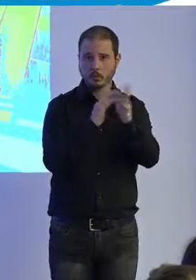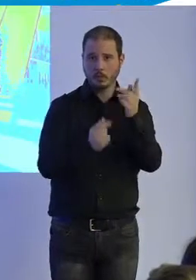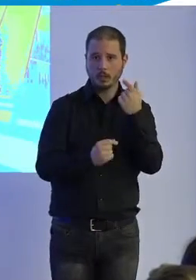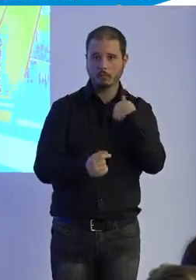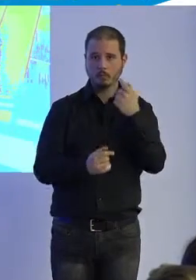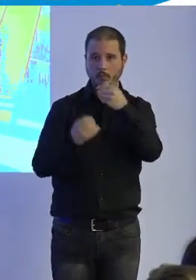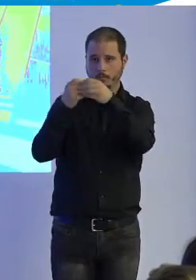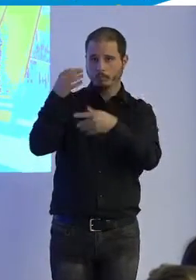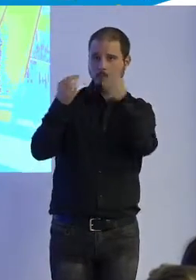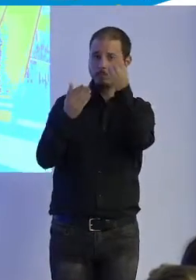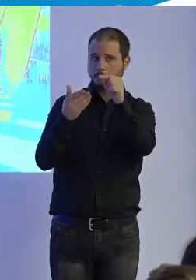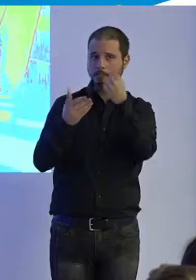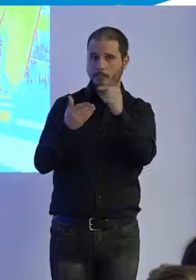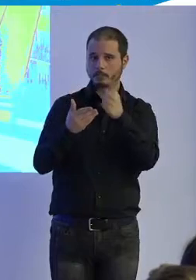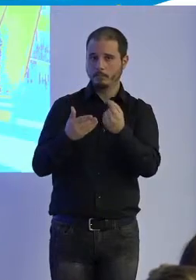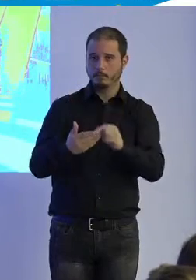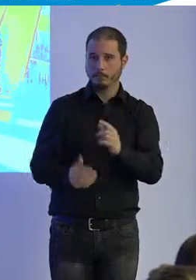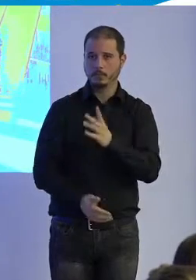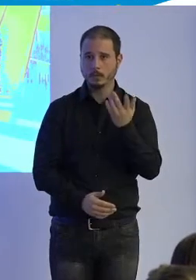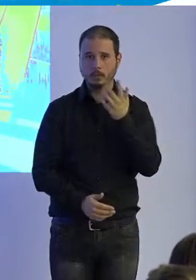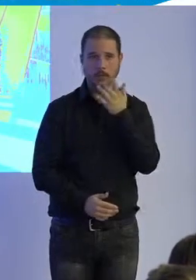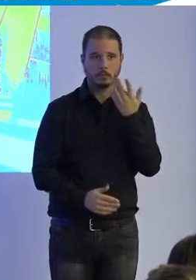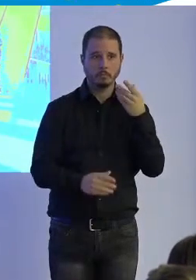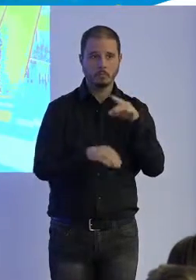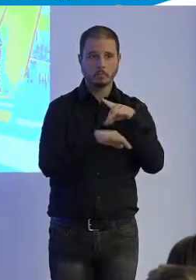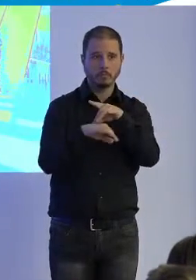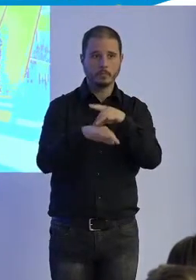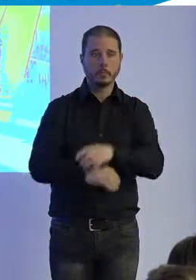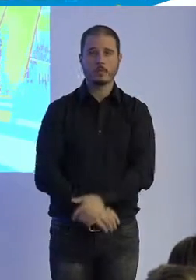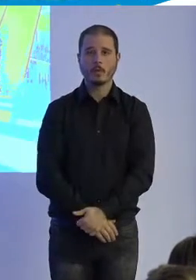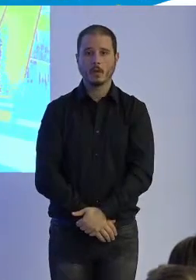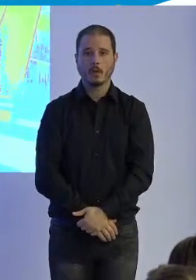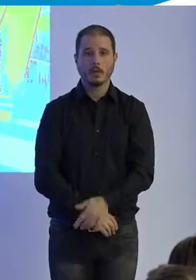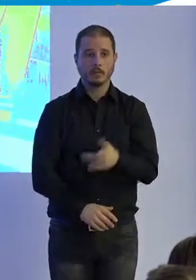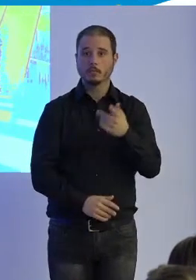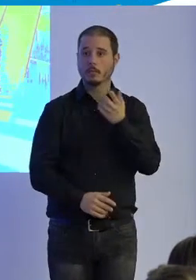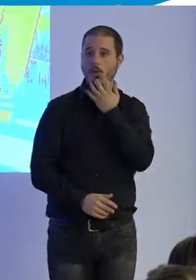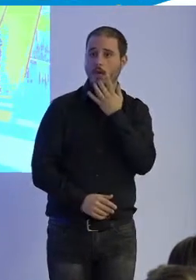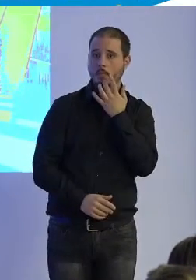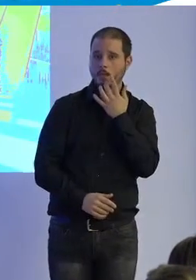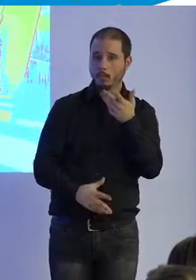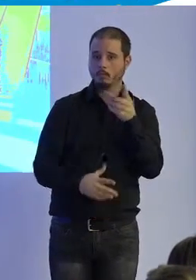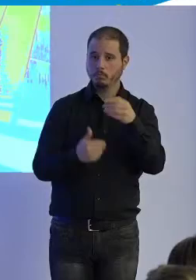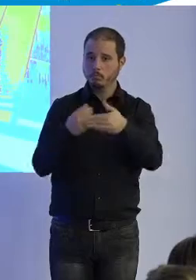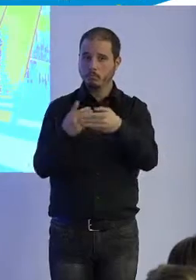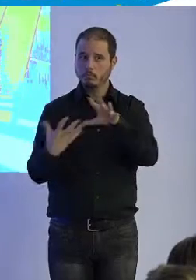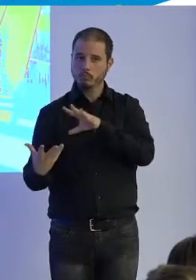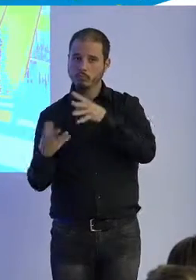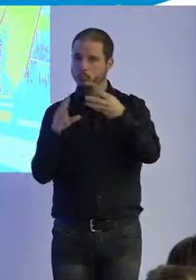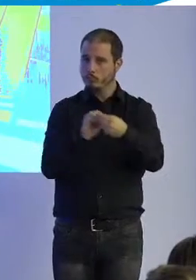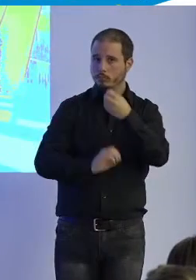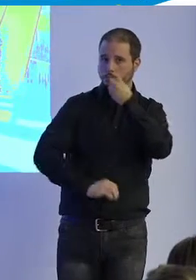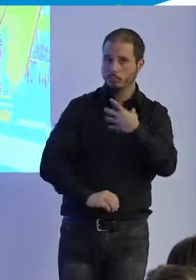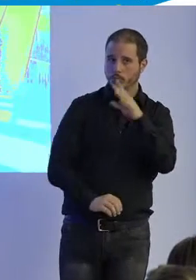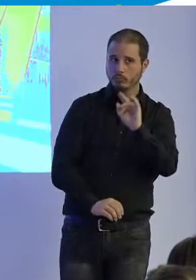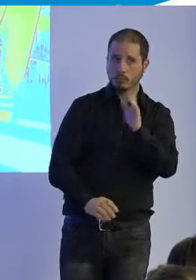puede ser un juego accesible, ¿no? Y también está con casos de ejemplo de videojuegos que sí que han sabido adaptarse. Videojuegos que todos los años